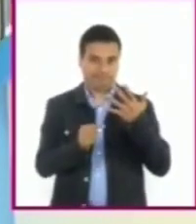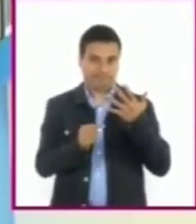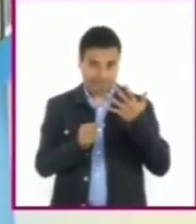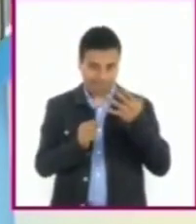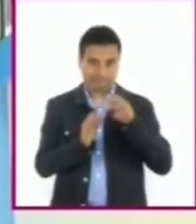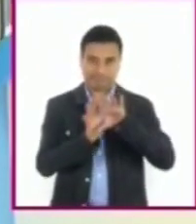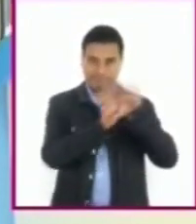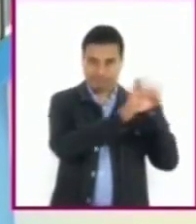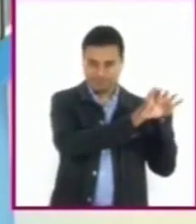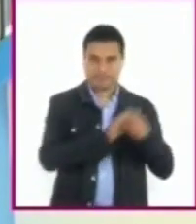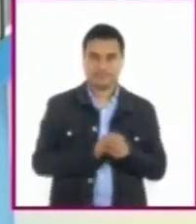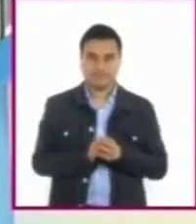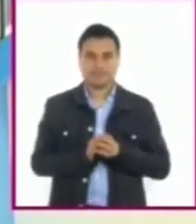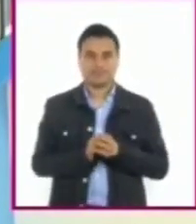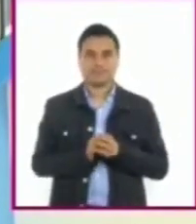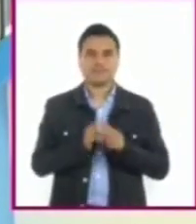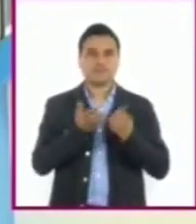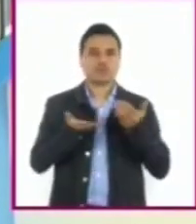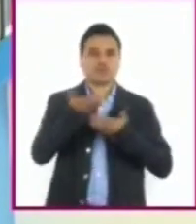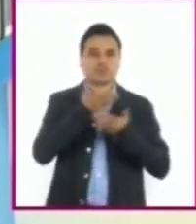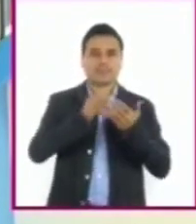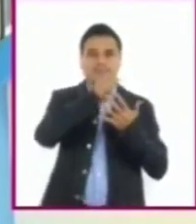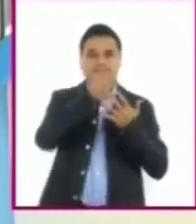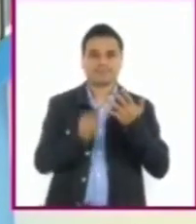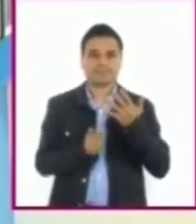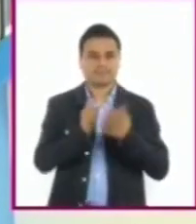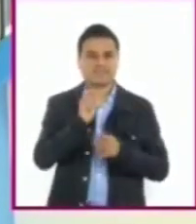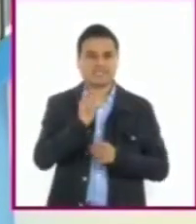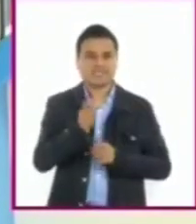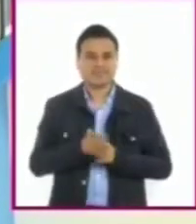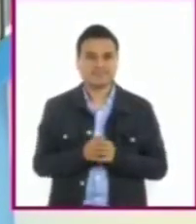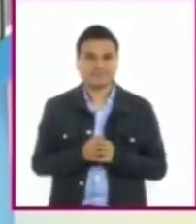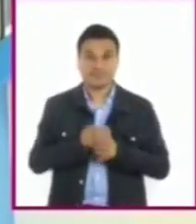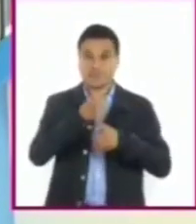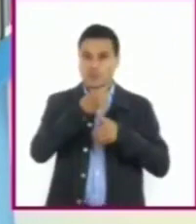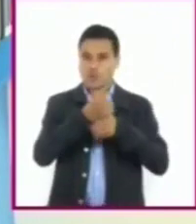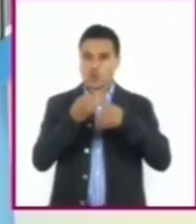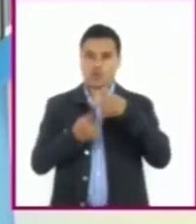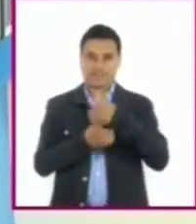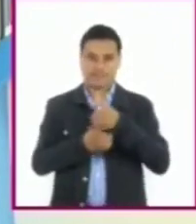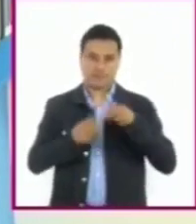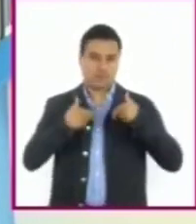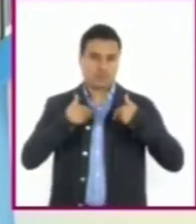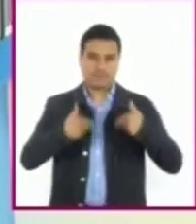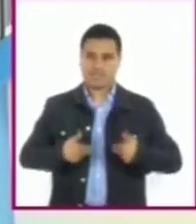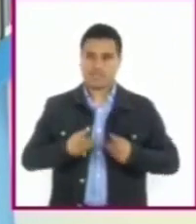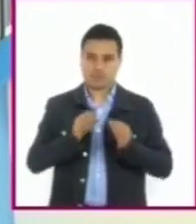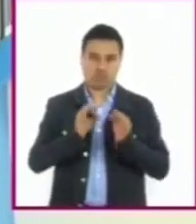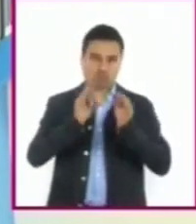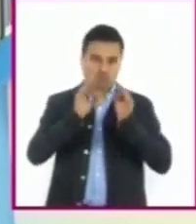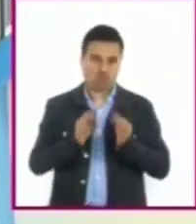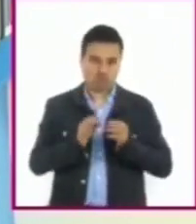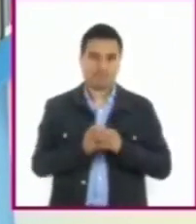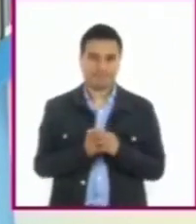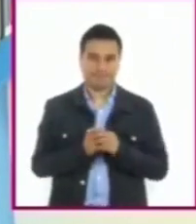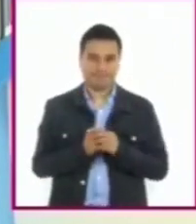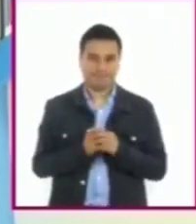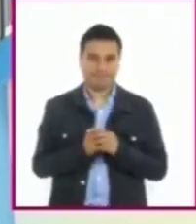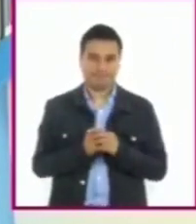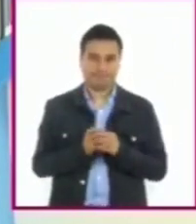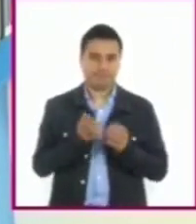El componente social está representado por todos aquellos elementos de carácter humano que le dan forma a la vida en